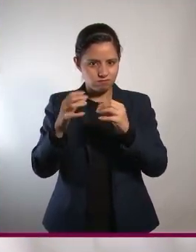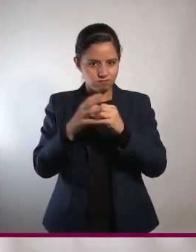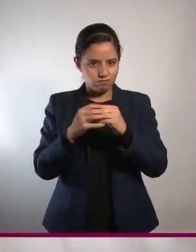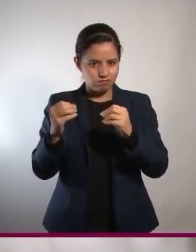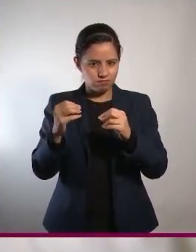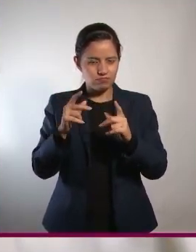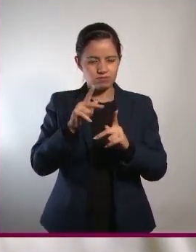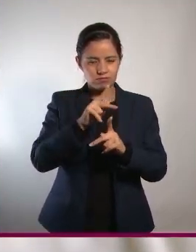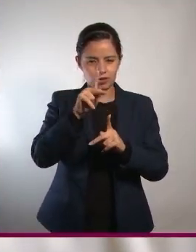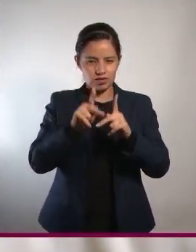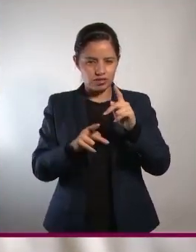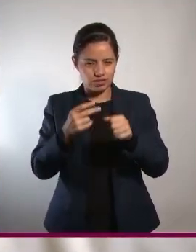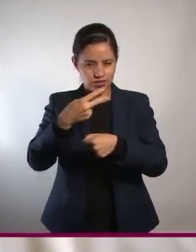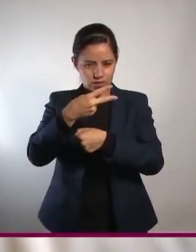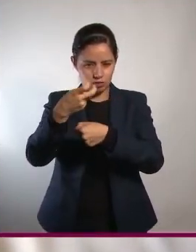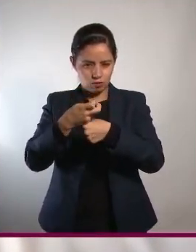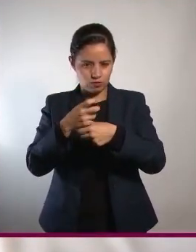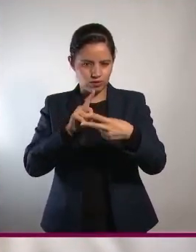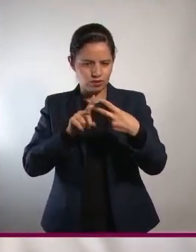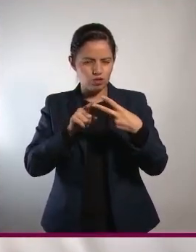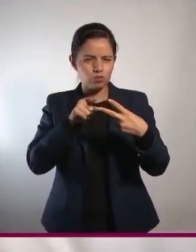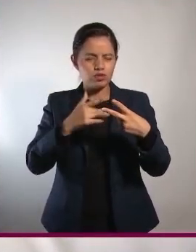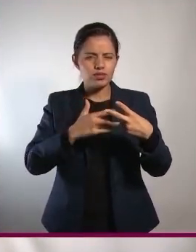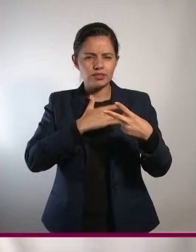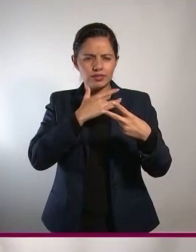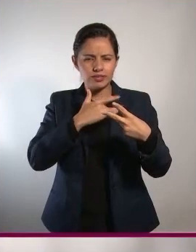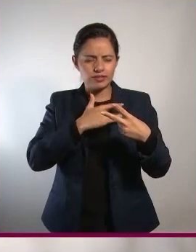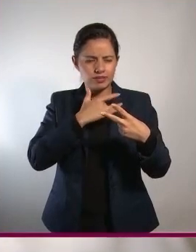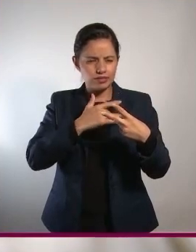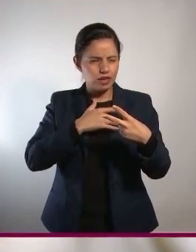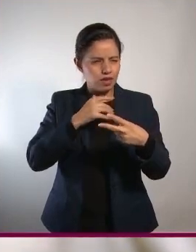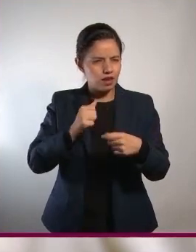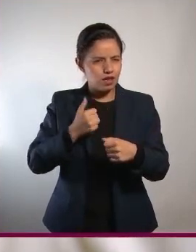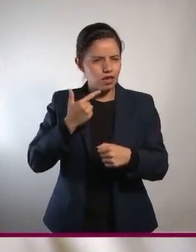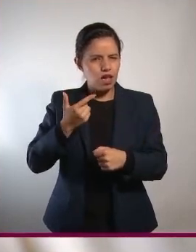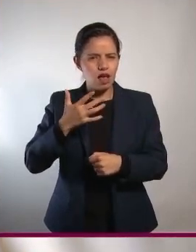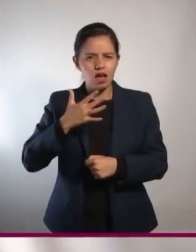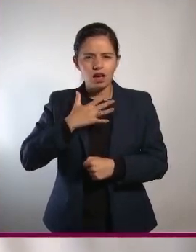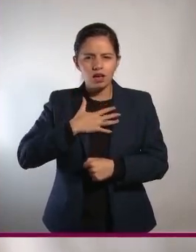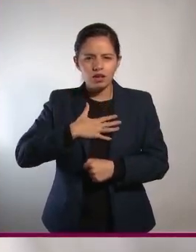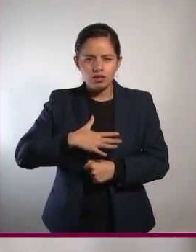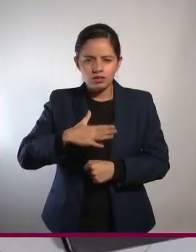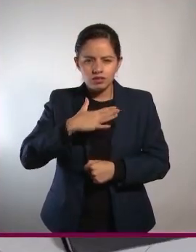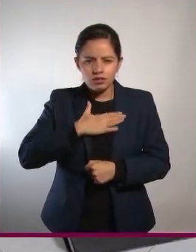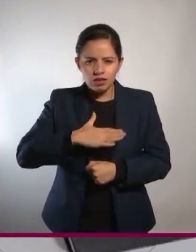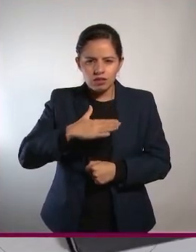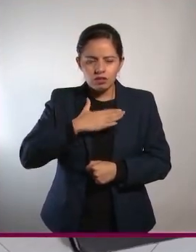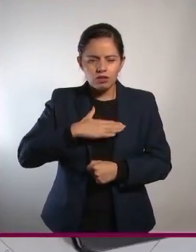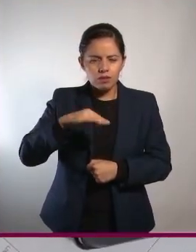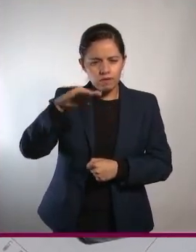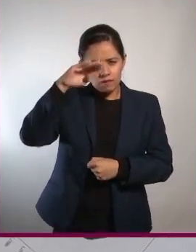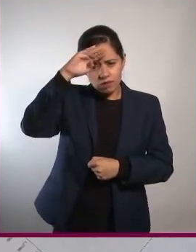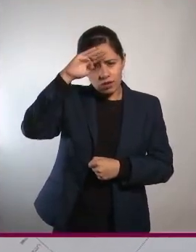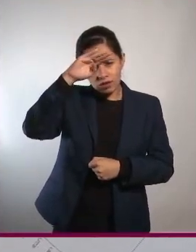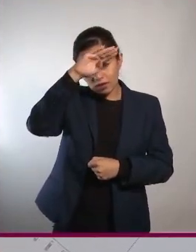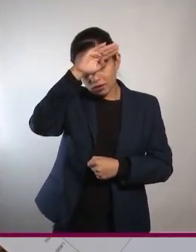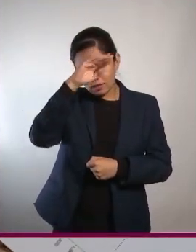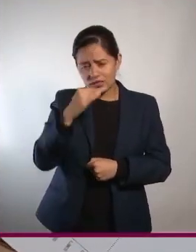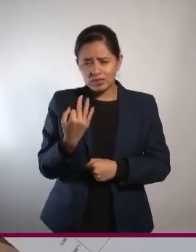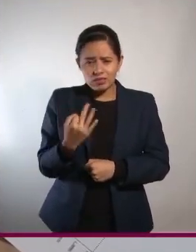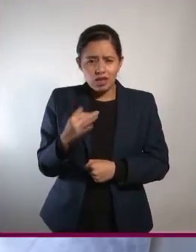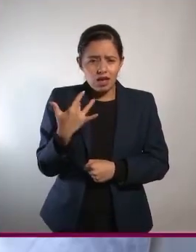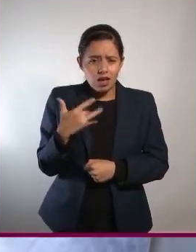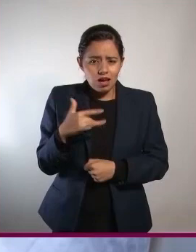fase inicia con los primeros síntomas. Las personas pueden experimentar cansancio, fiebre, sensación del cuerpo cortado, dolor de